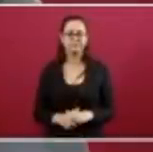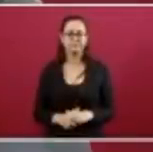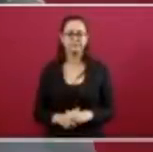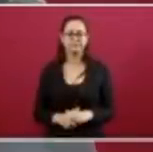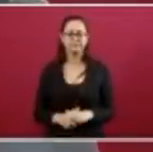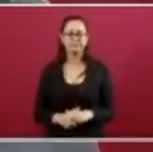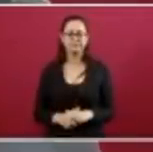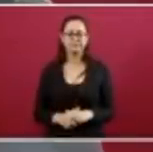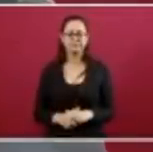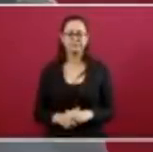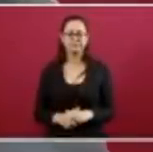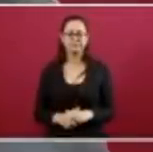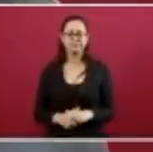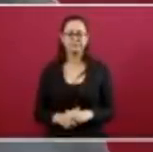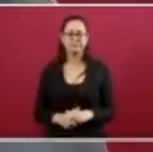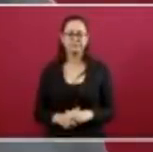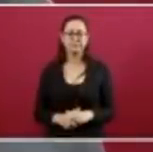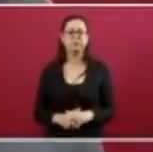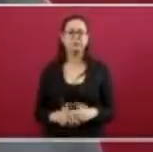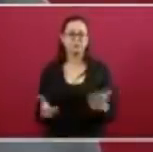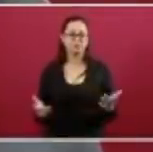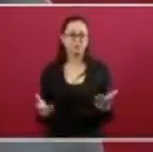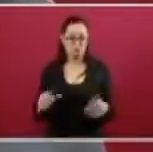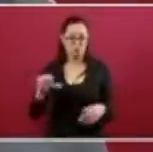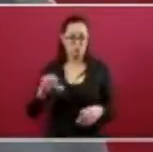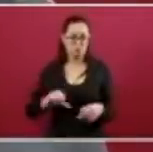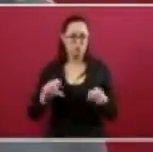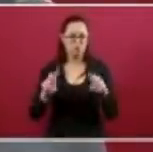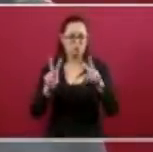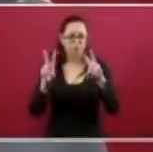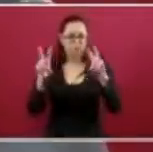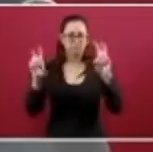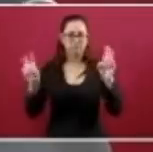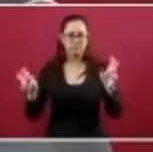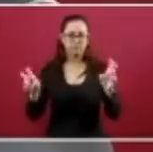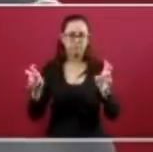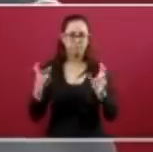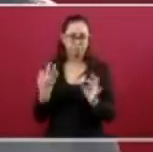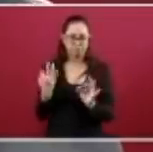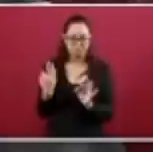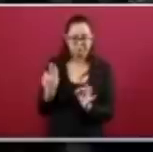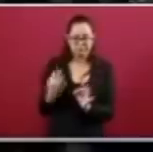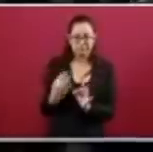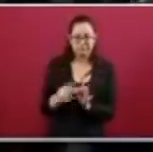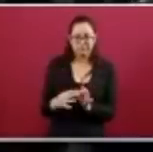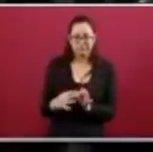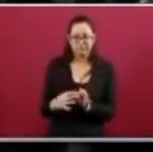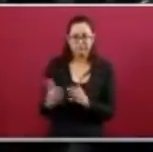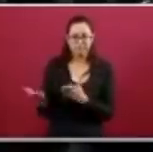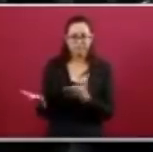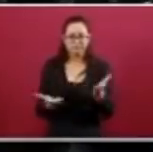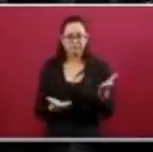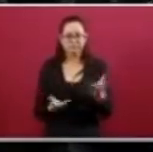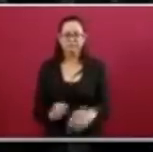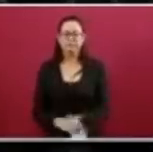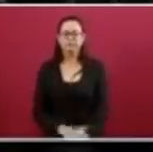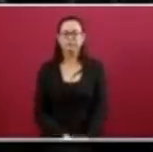Ese era el compromiso de hoy y lo vamos a cumplir.